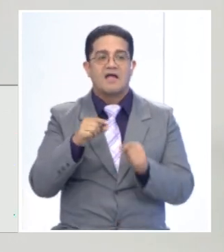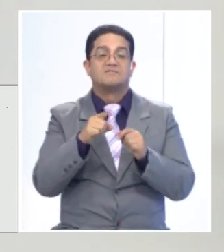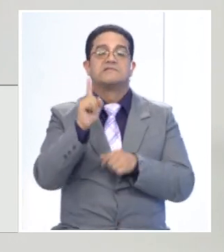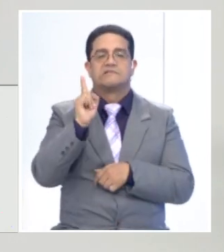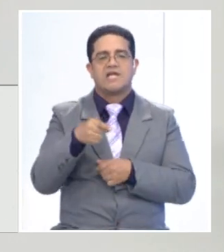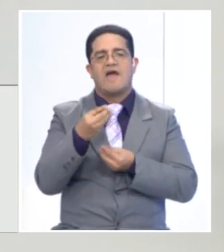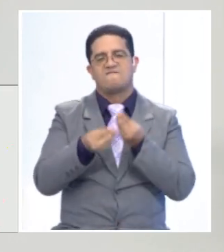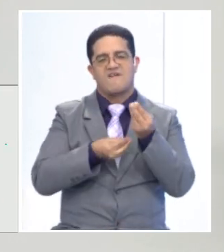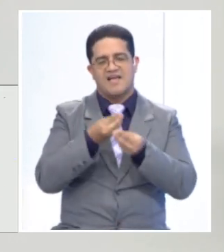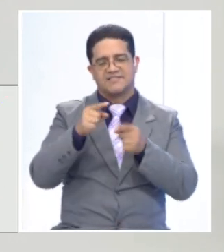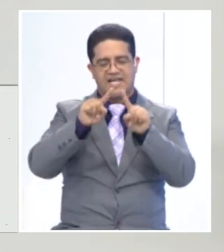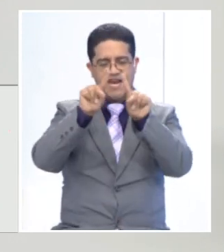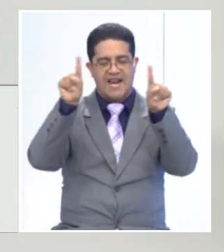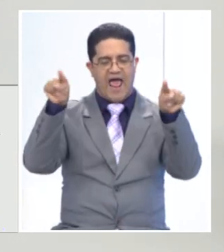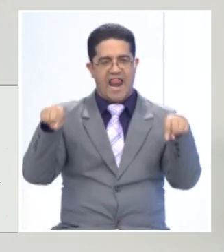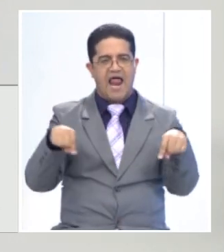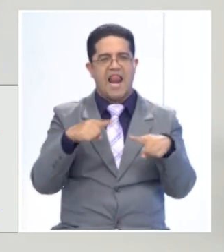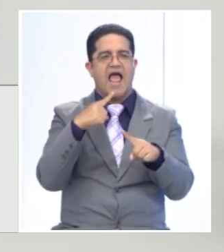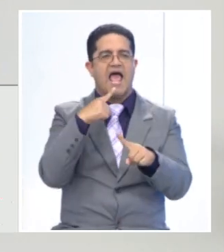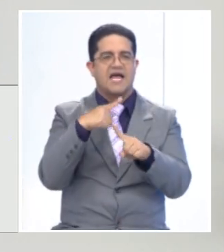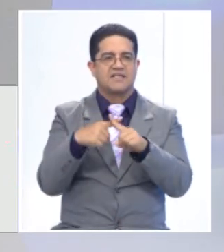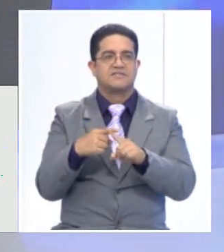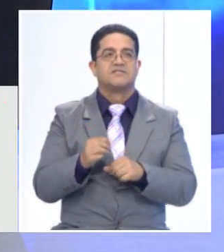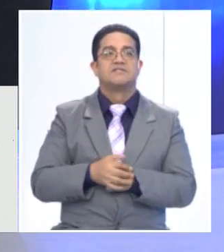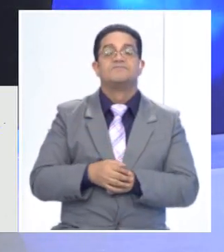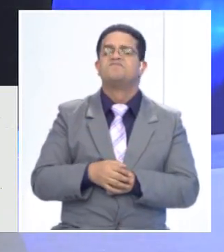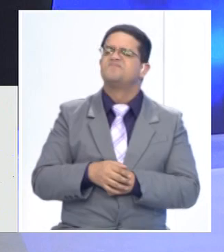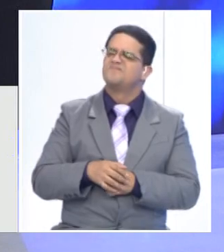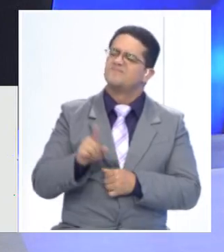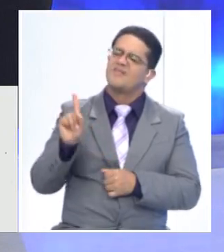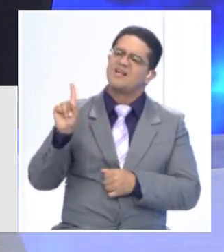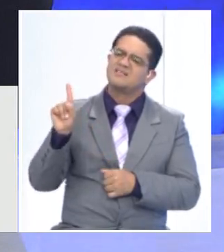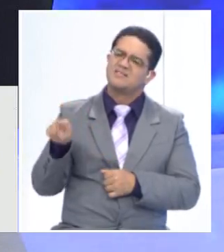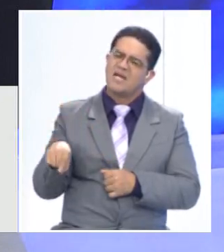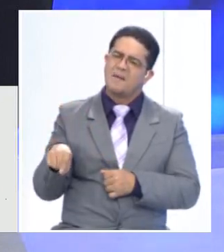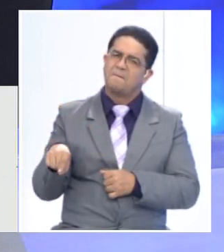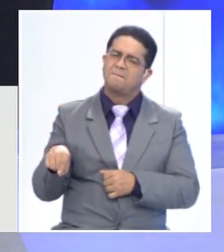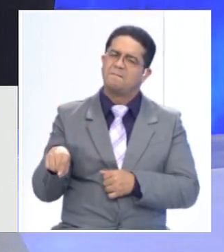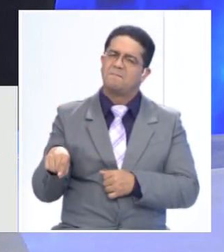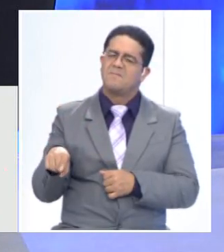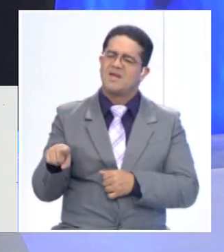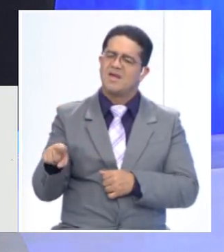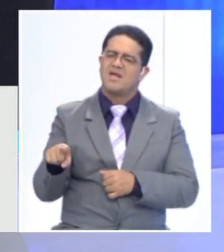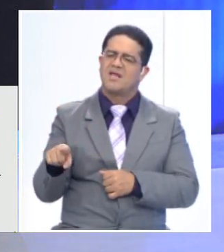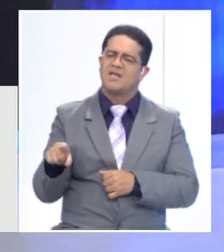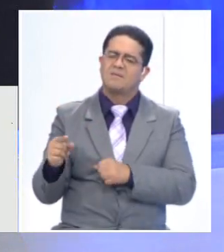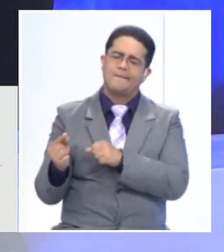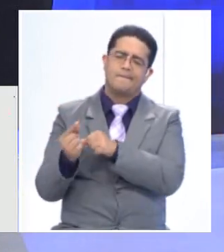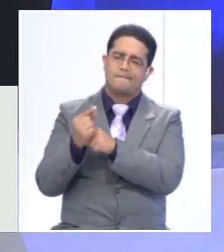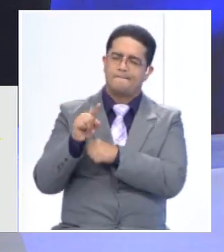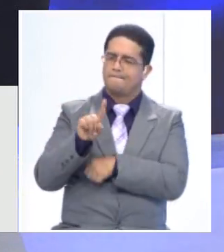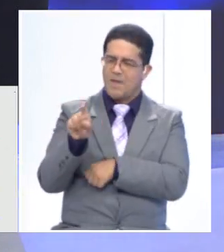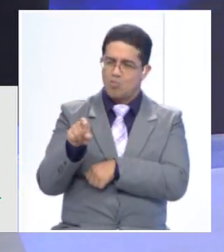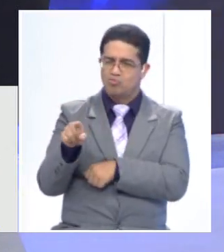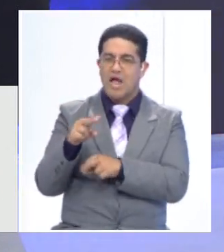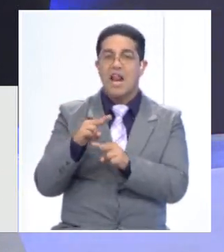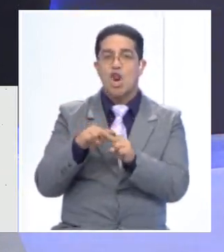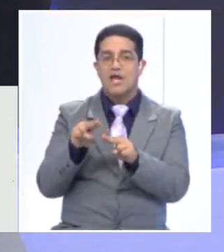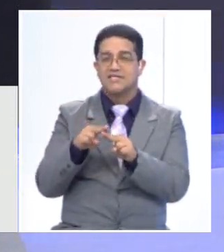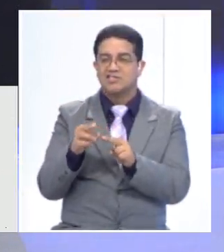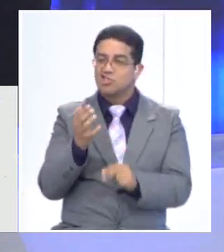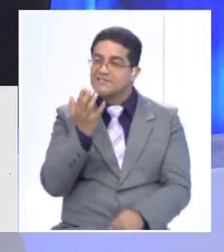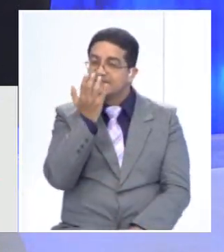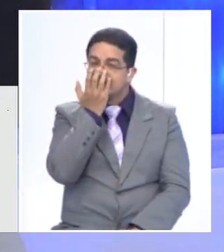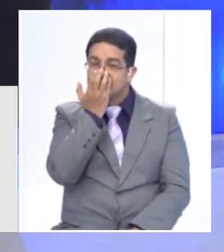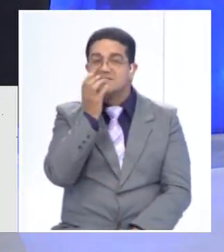tiene una densidad importante. Por acá también nos preguntaban si se utiliza la nebulización para ello. Bueno, los